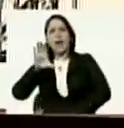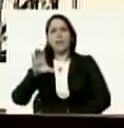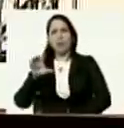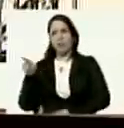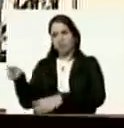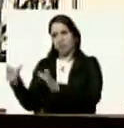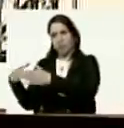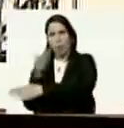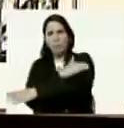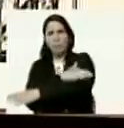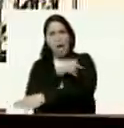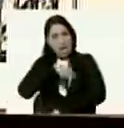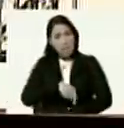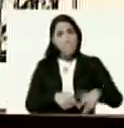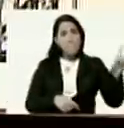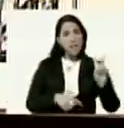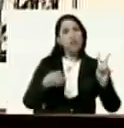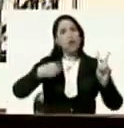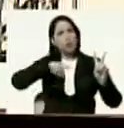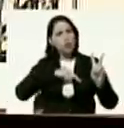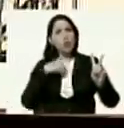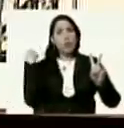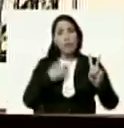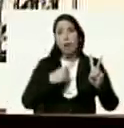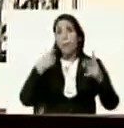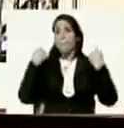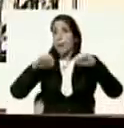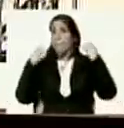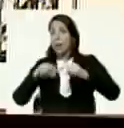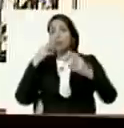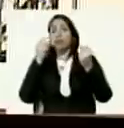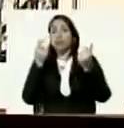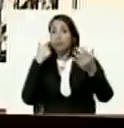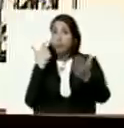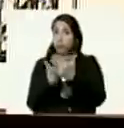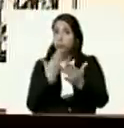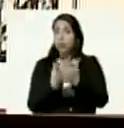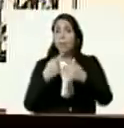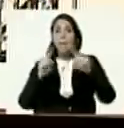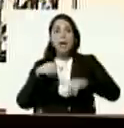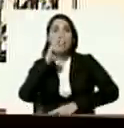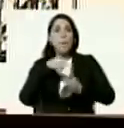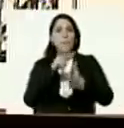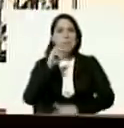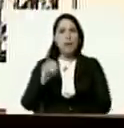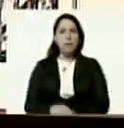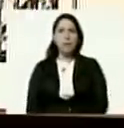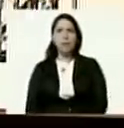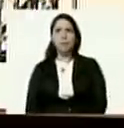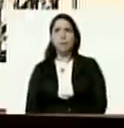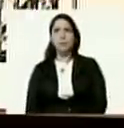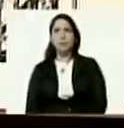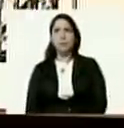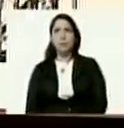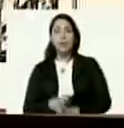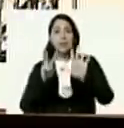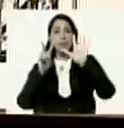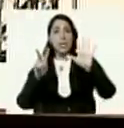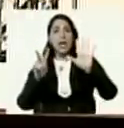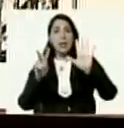Y los venezolanos tenemos que prepararnos para en el 2020, con las 7